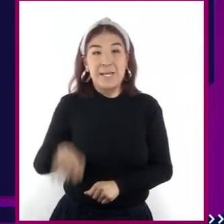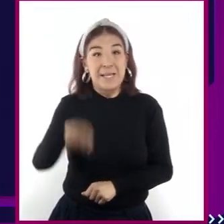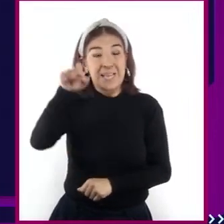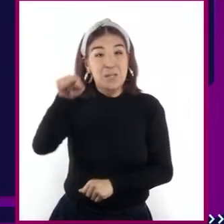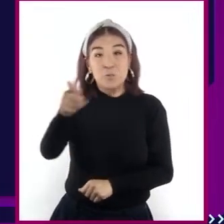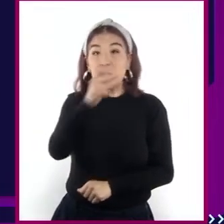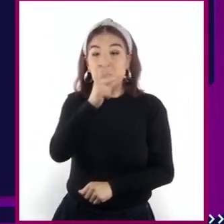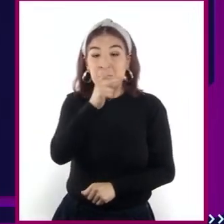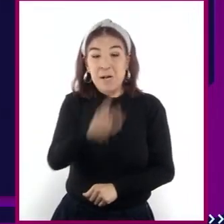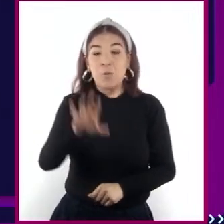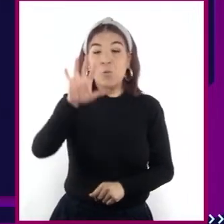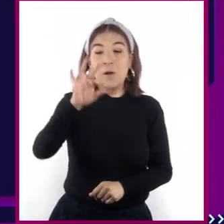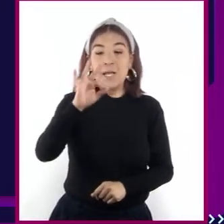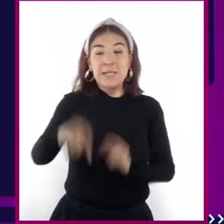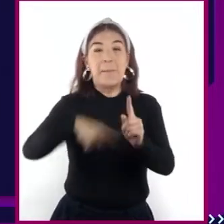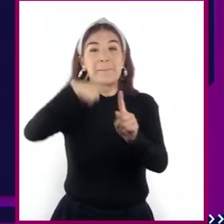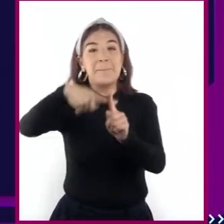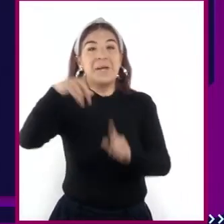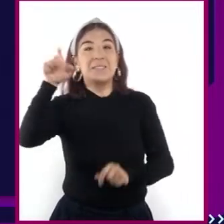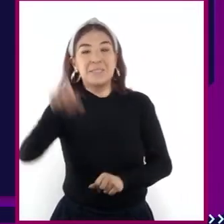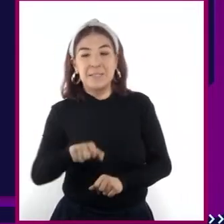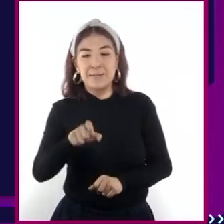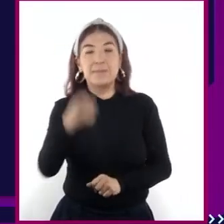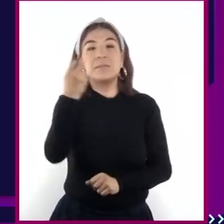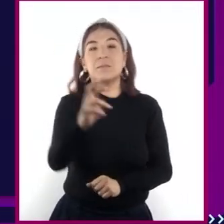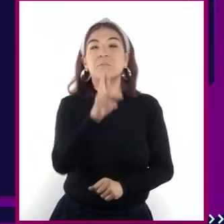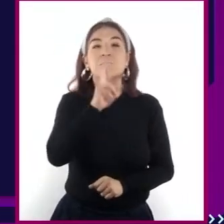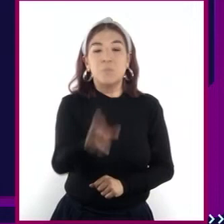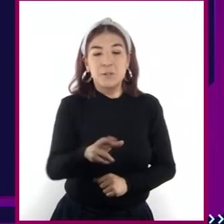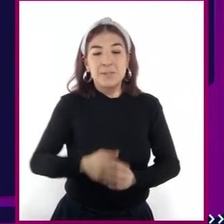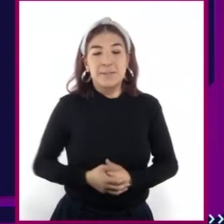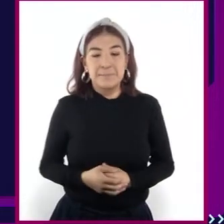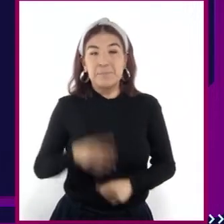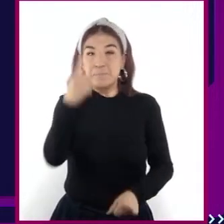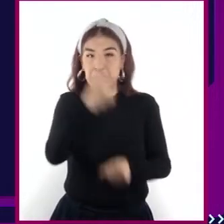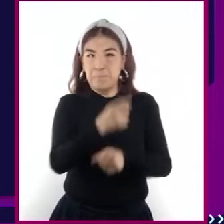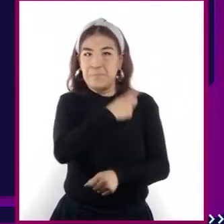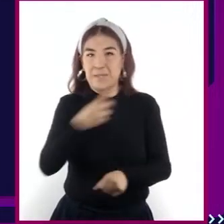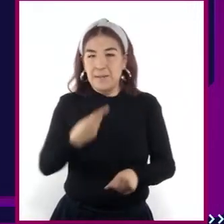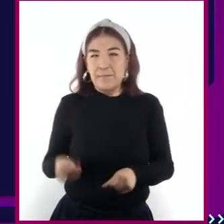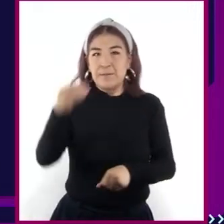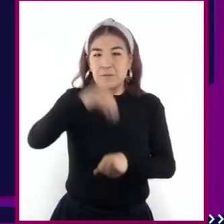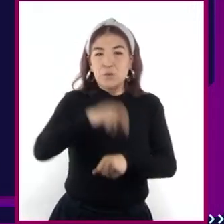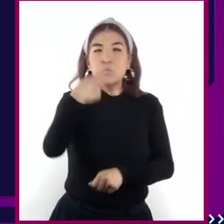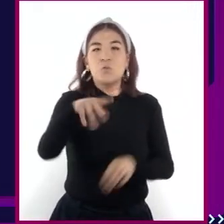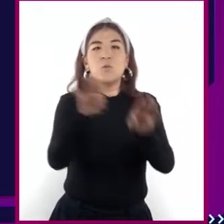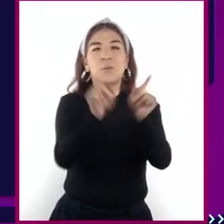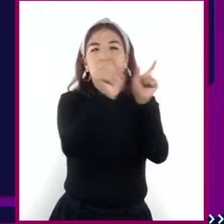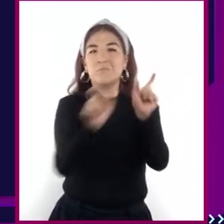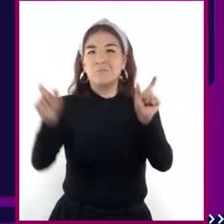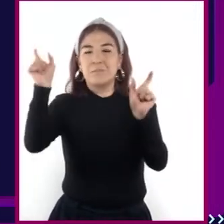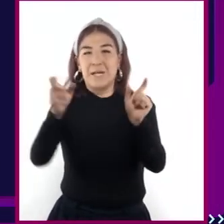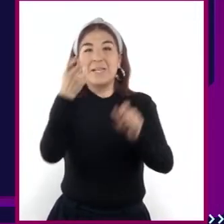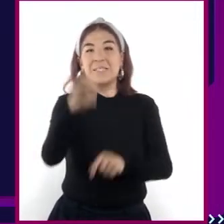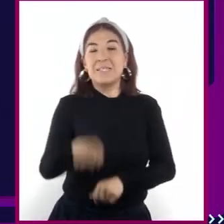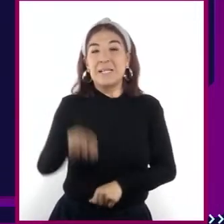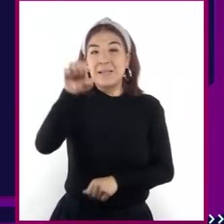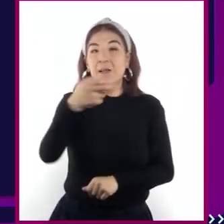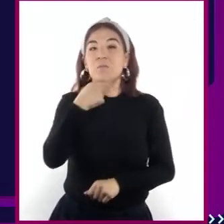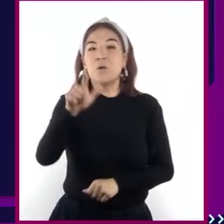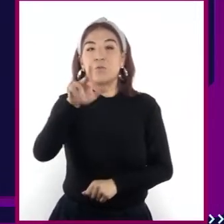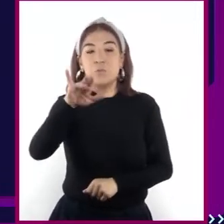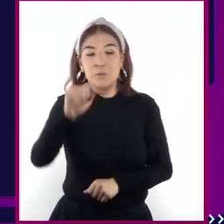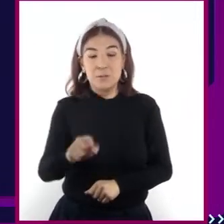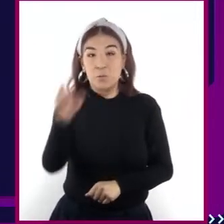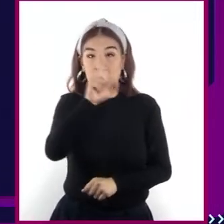con 40 más X. Para resolver la ecuación, primero vamos a aplicar la propiedad distributiva en la edad de Luis. Al